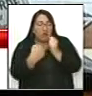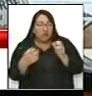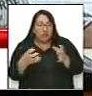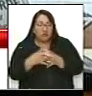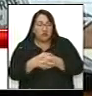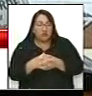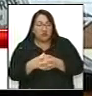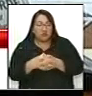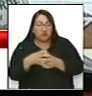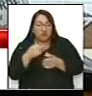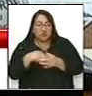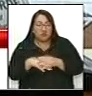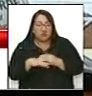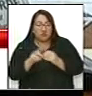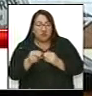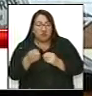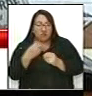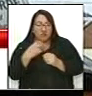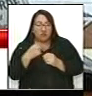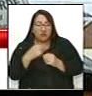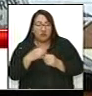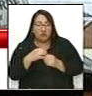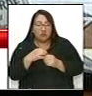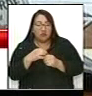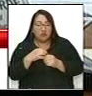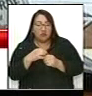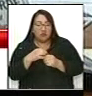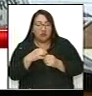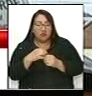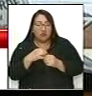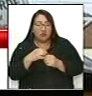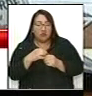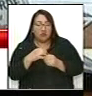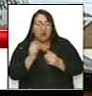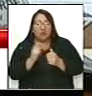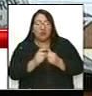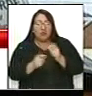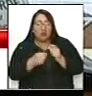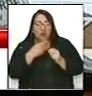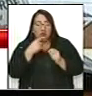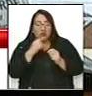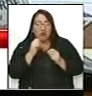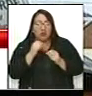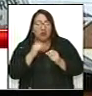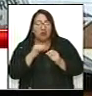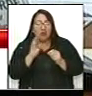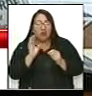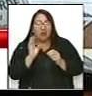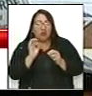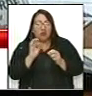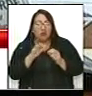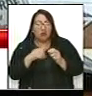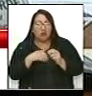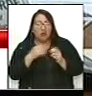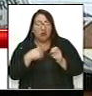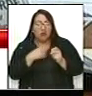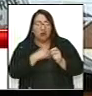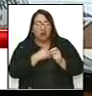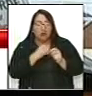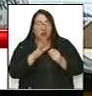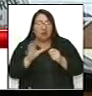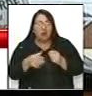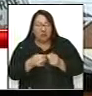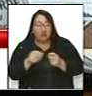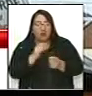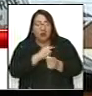la introducción que ustedes presentan en este papelito dice: si las mujeres aprenden, y creo que es la clave que nosotros tenemos que